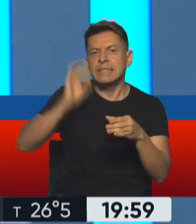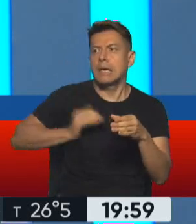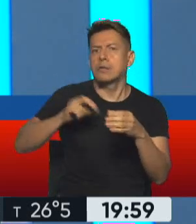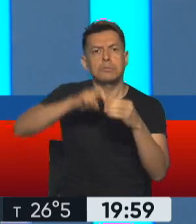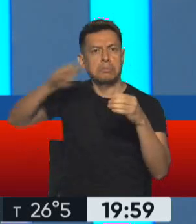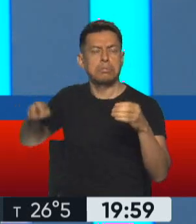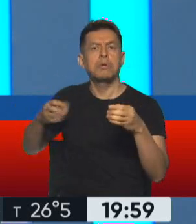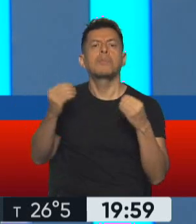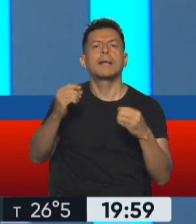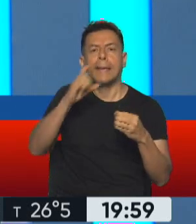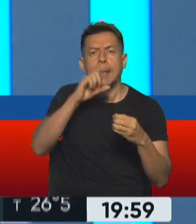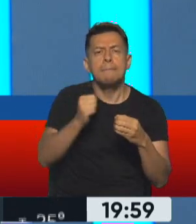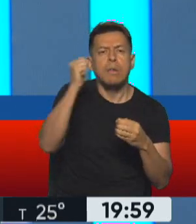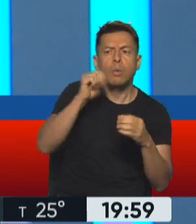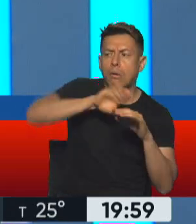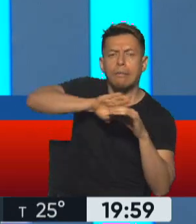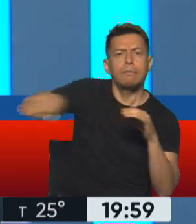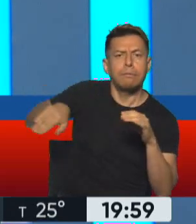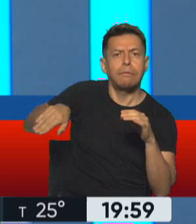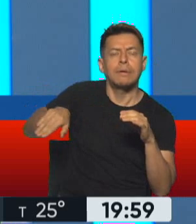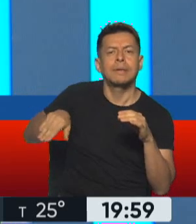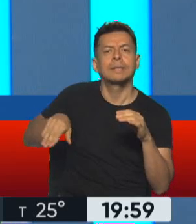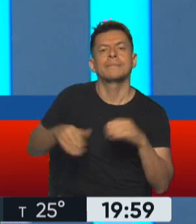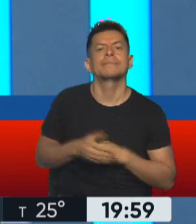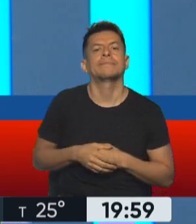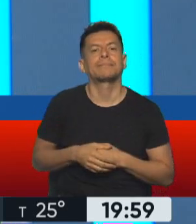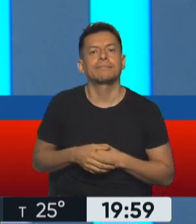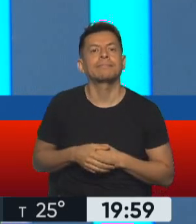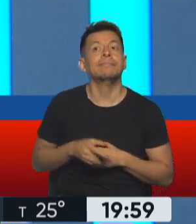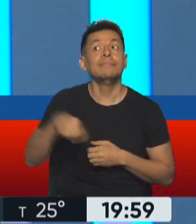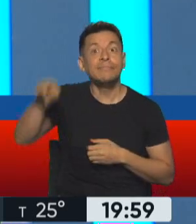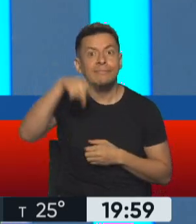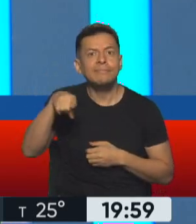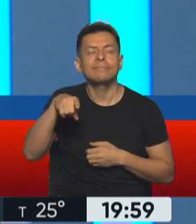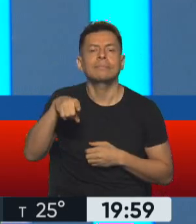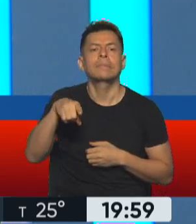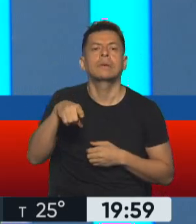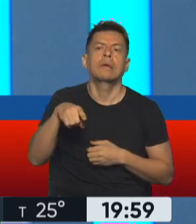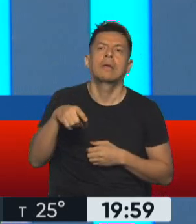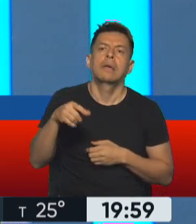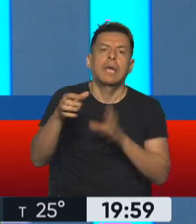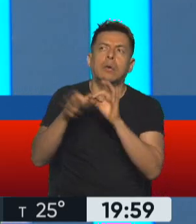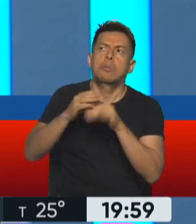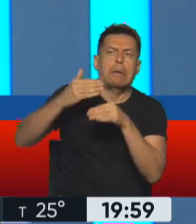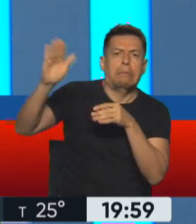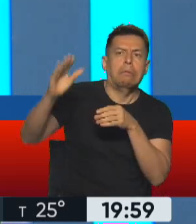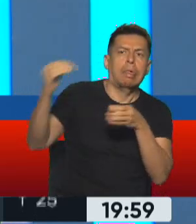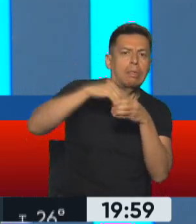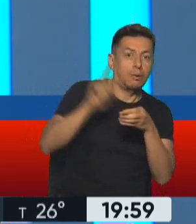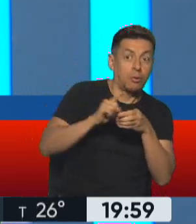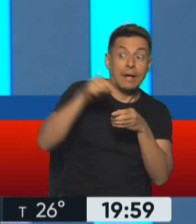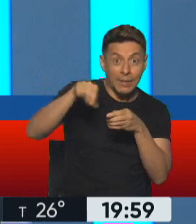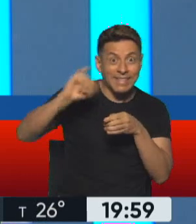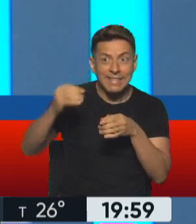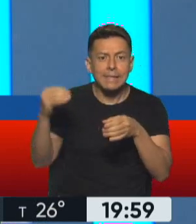que participen desde la Unión Europea, porque decía que hacían intervencionismo, injerencionismo. Bueno, estuvieron presentes